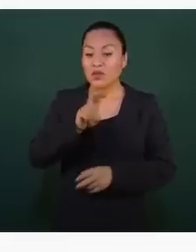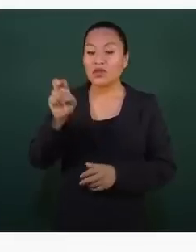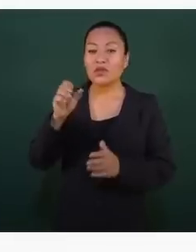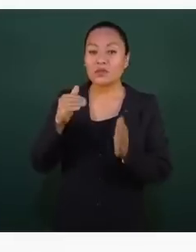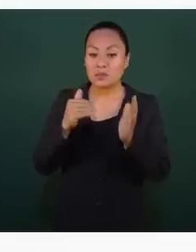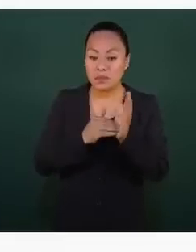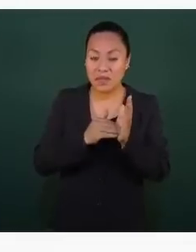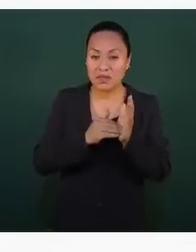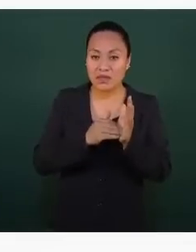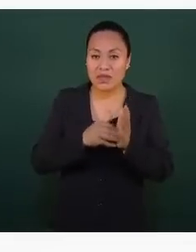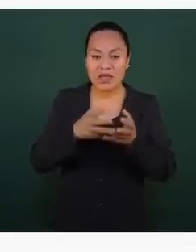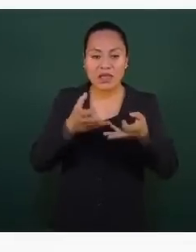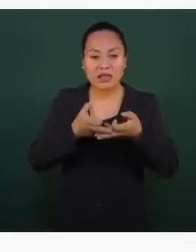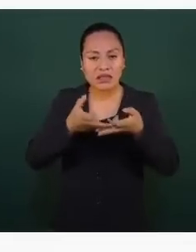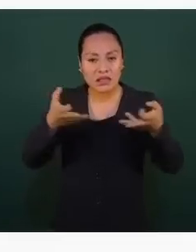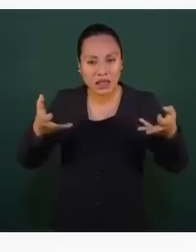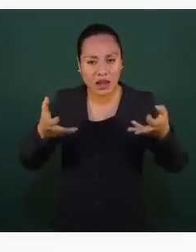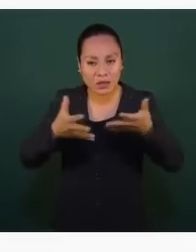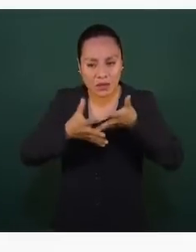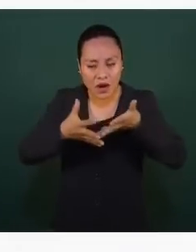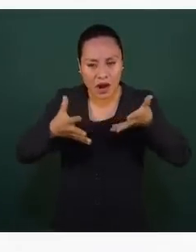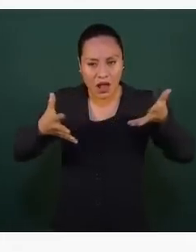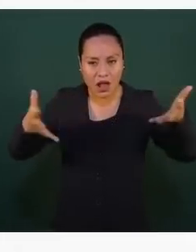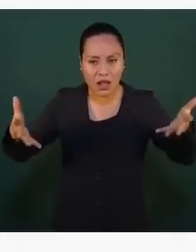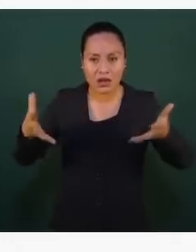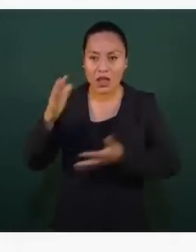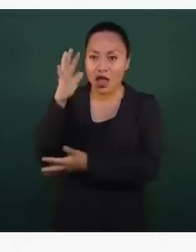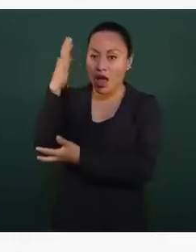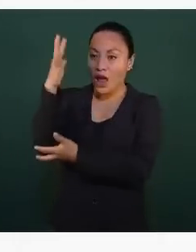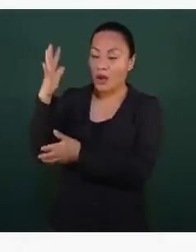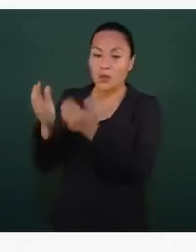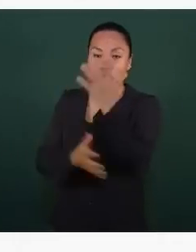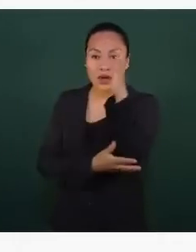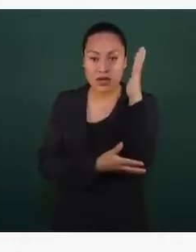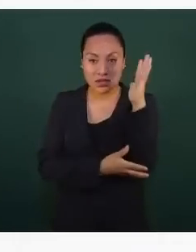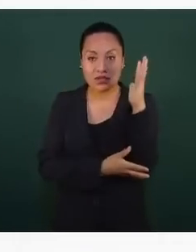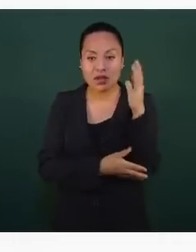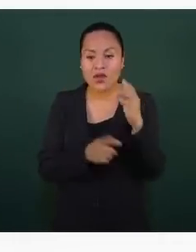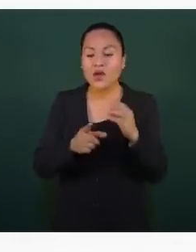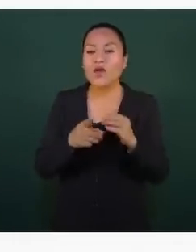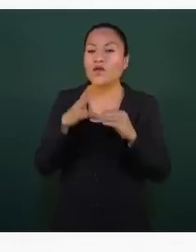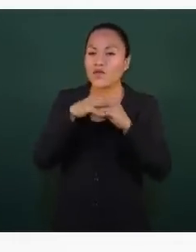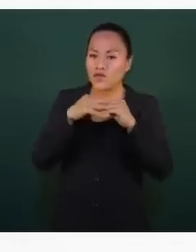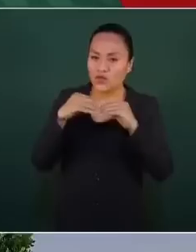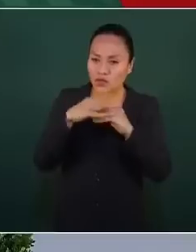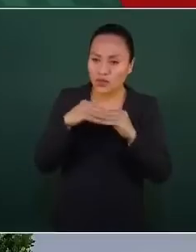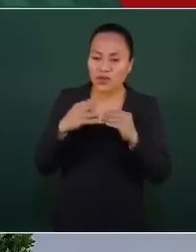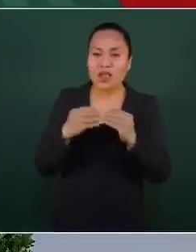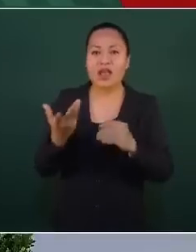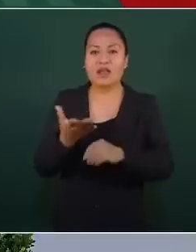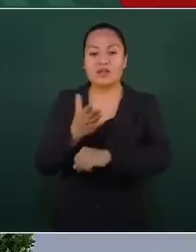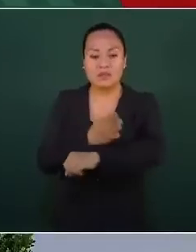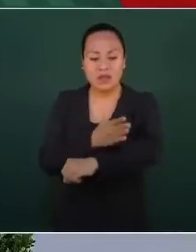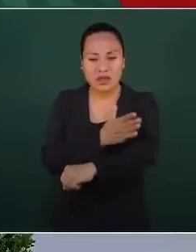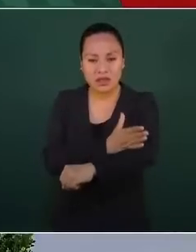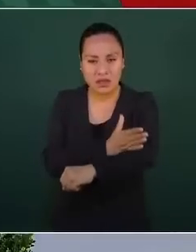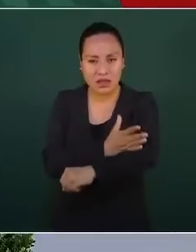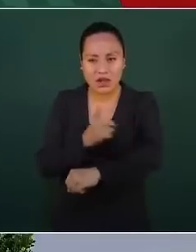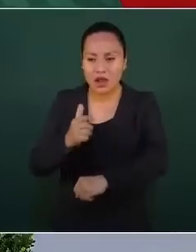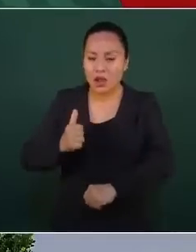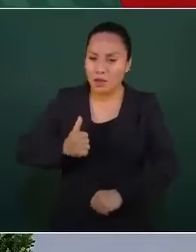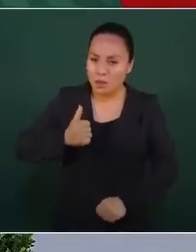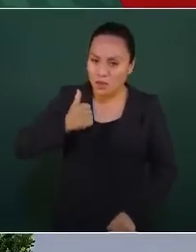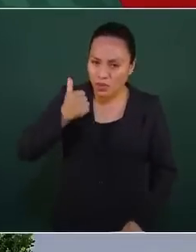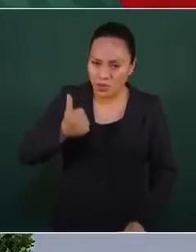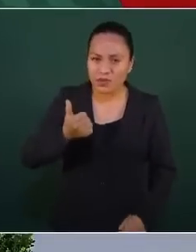200.000 hectáreas de árboles frutales y maderables. Y